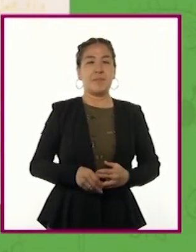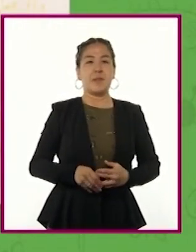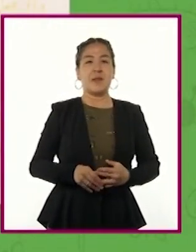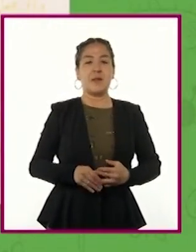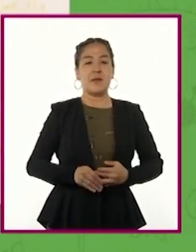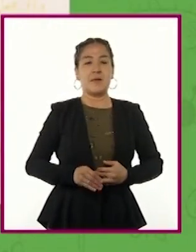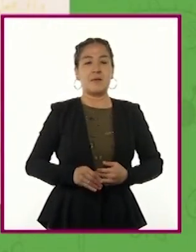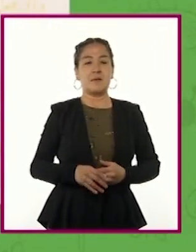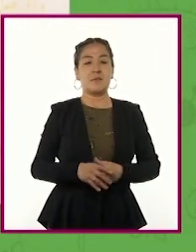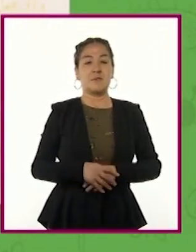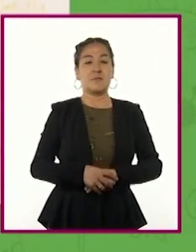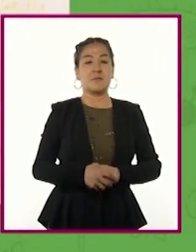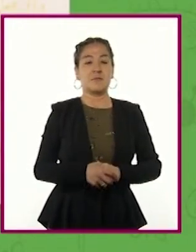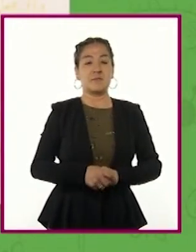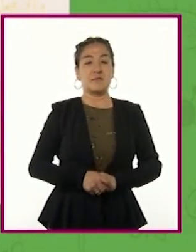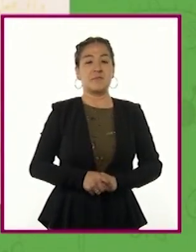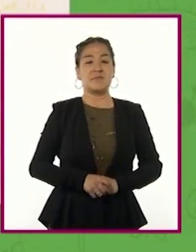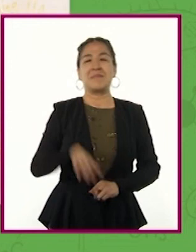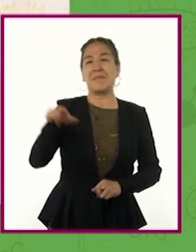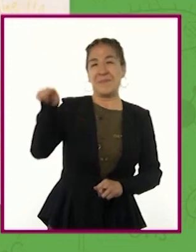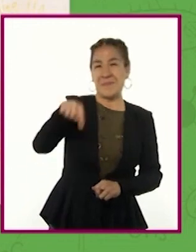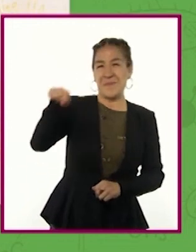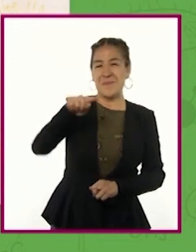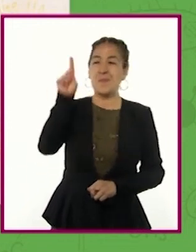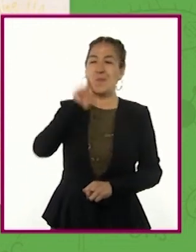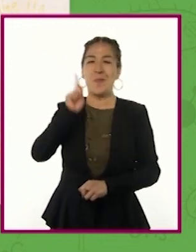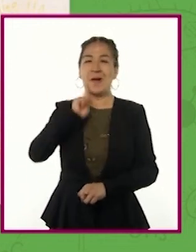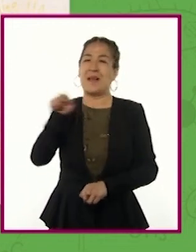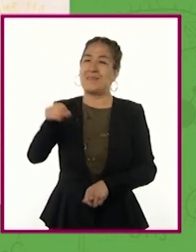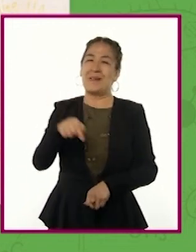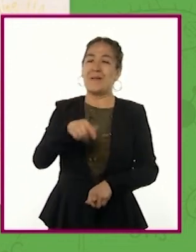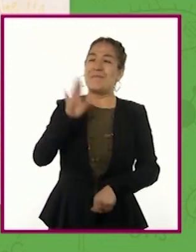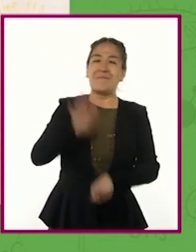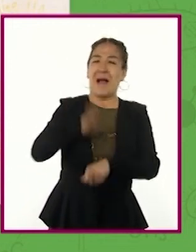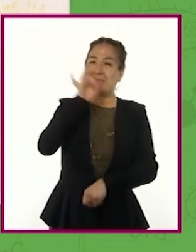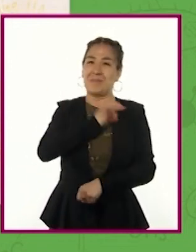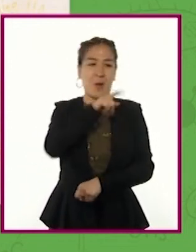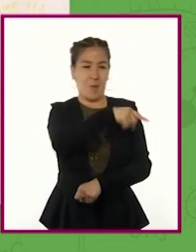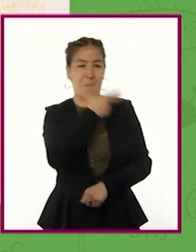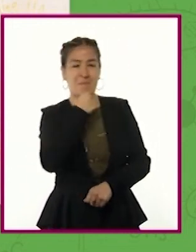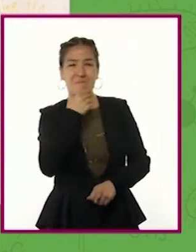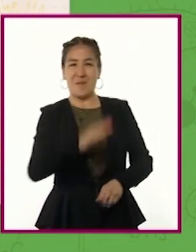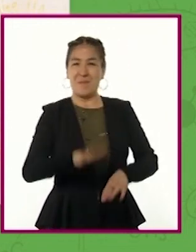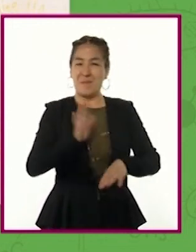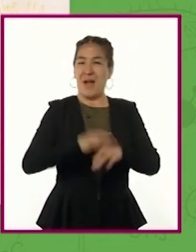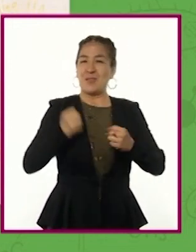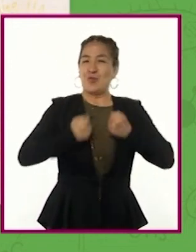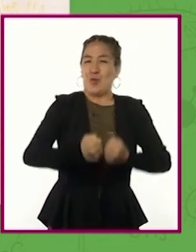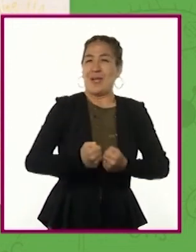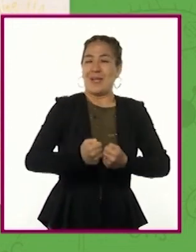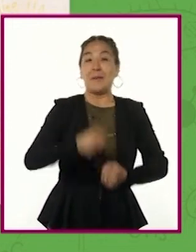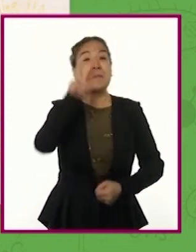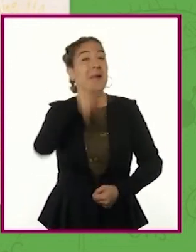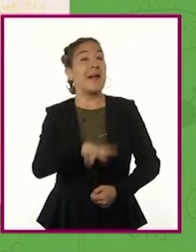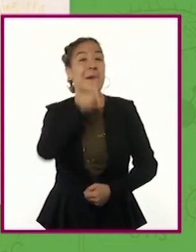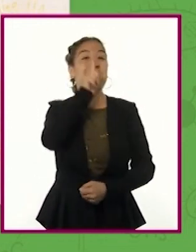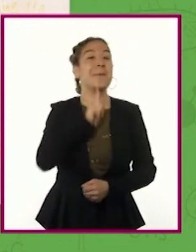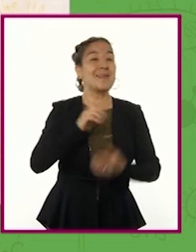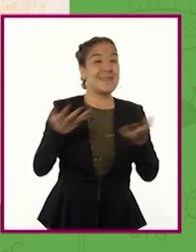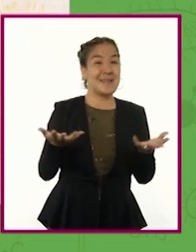Las mujeres son más miedosas que los hombres. ¿Verdad o mito?